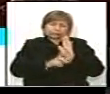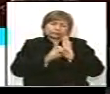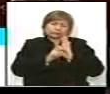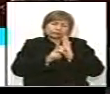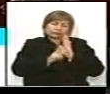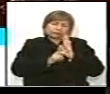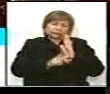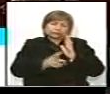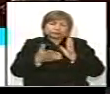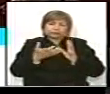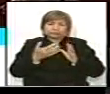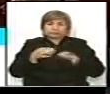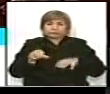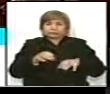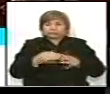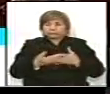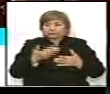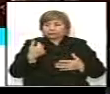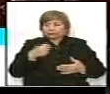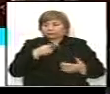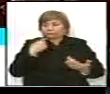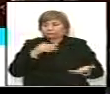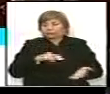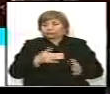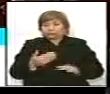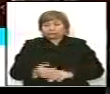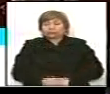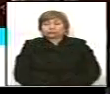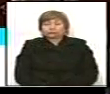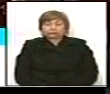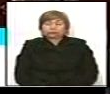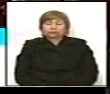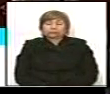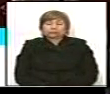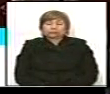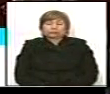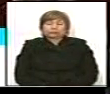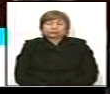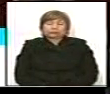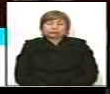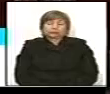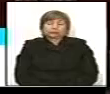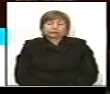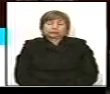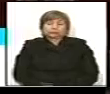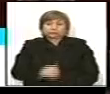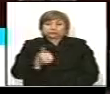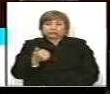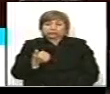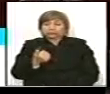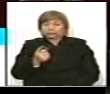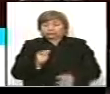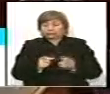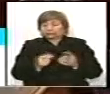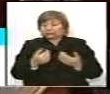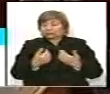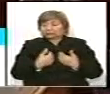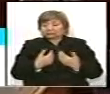cosas que quería hacer antes de morir. ¿No? Y hay otros